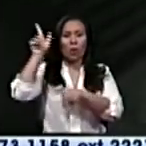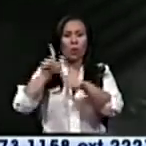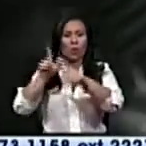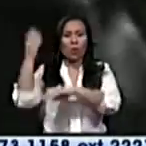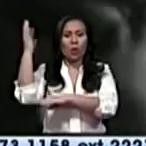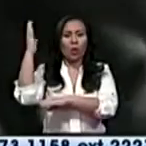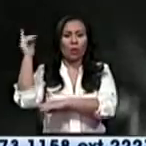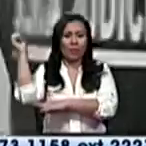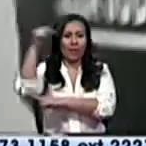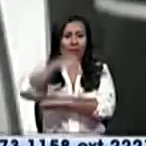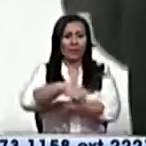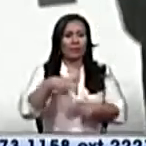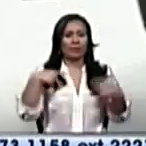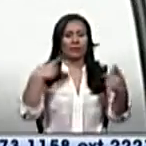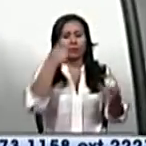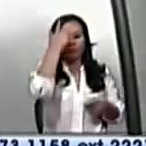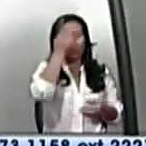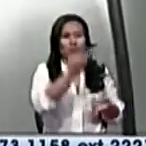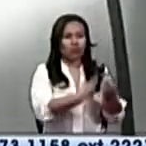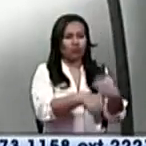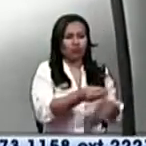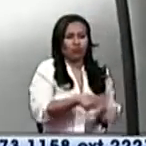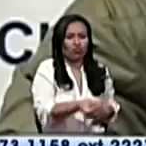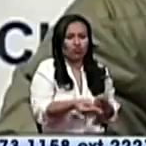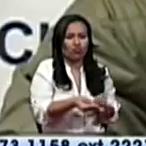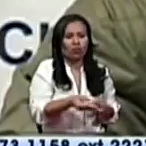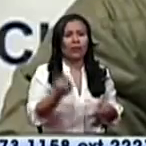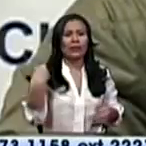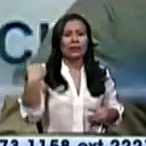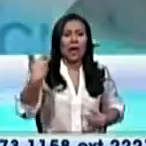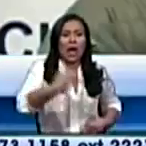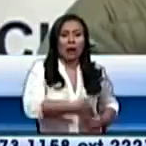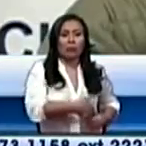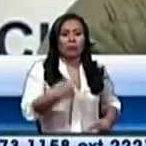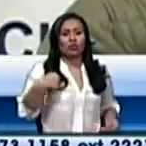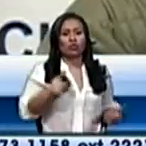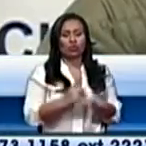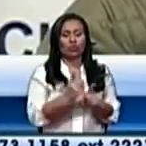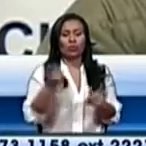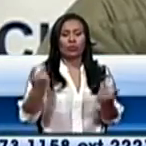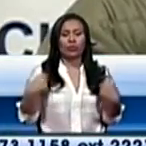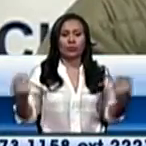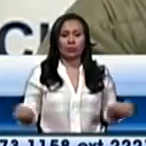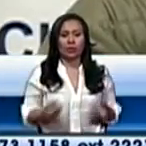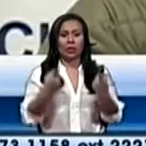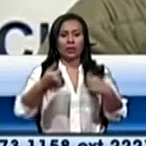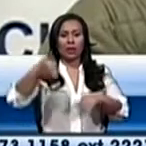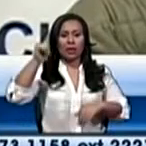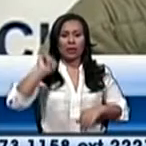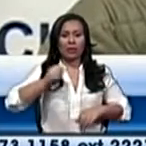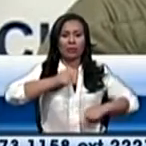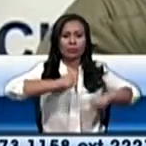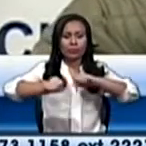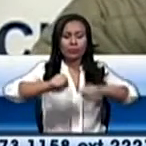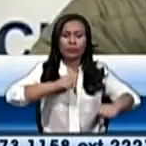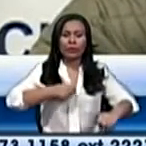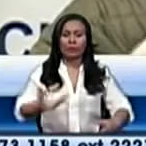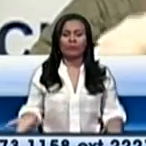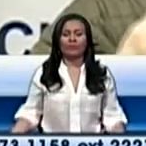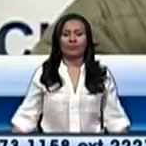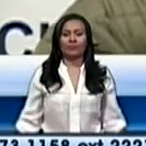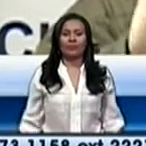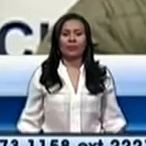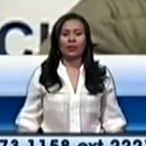enfrenta una investigación por lavado de activos y tenencia de armas de manera sorprendente el día de ayer se da una audiencia sin siquiera